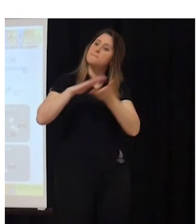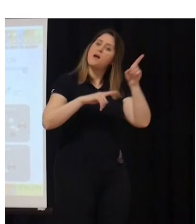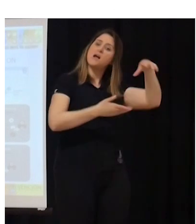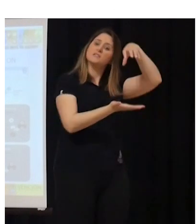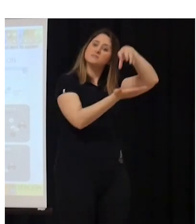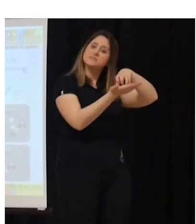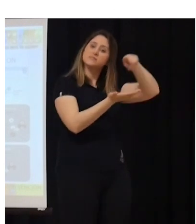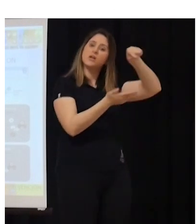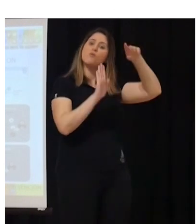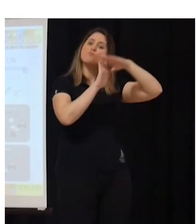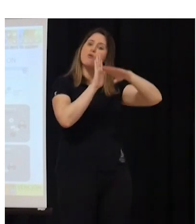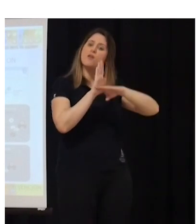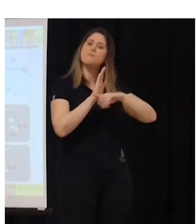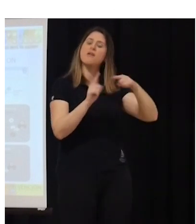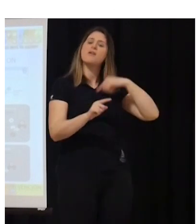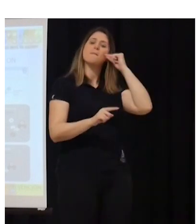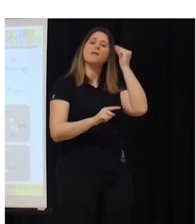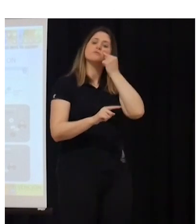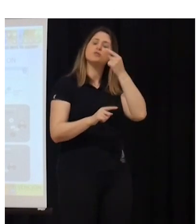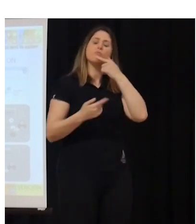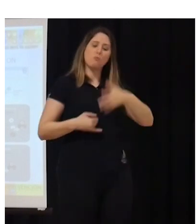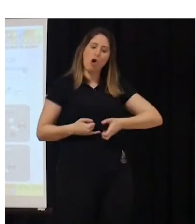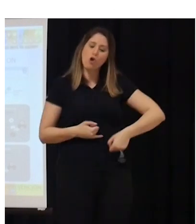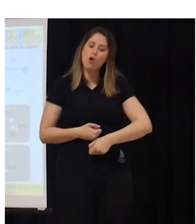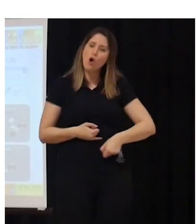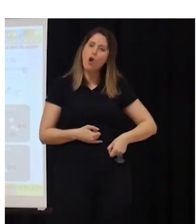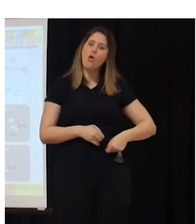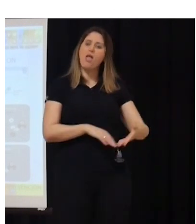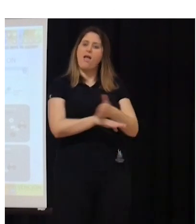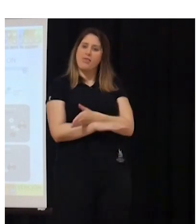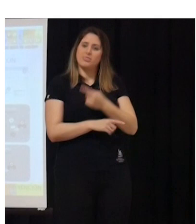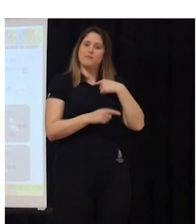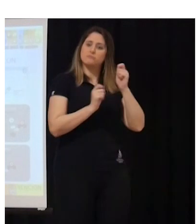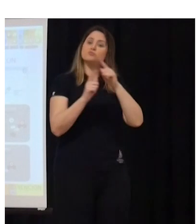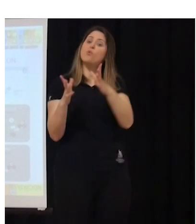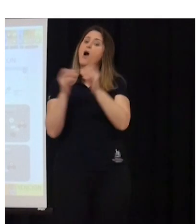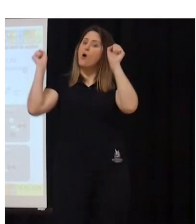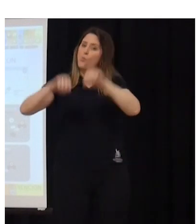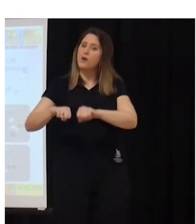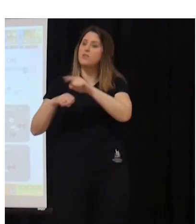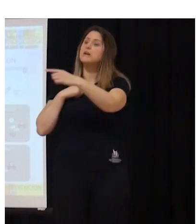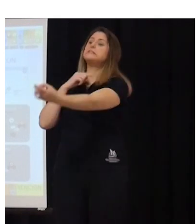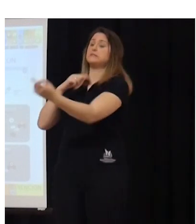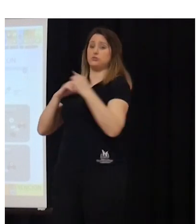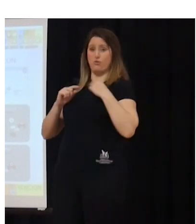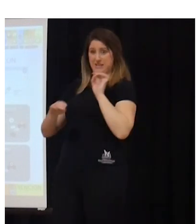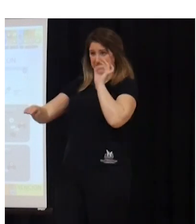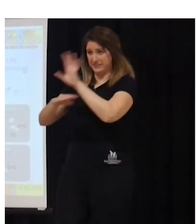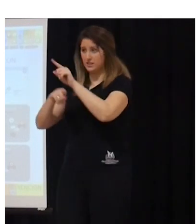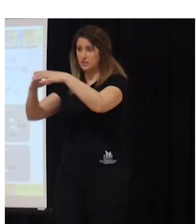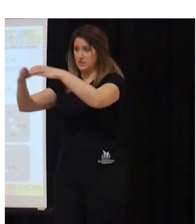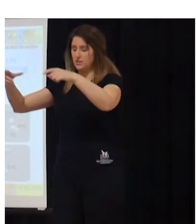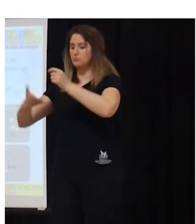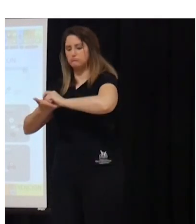puede adscribir al programa de detección de cáncer de colon. Si usted está de acuerdo, nos manda esta carta en